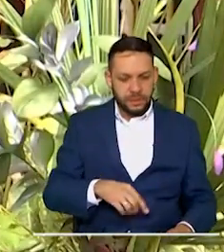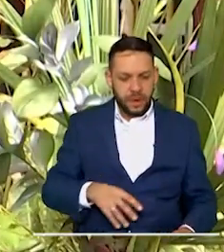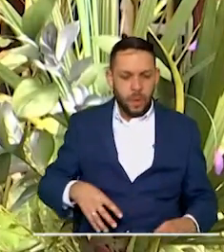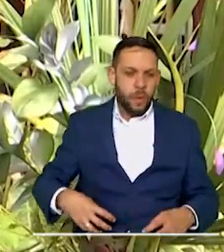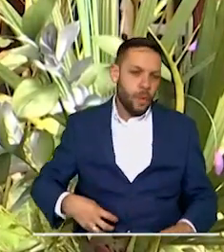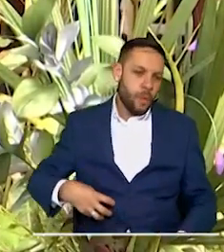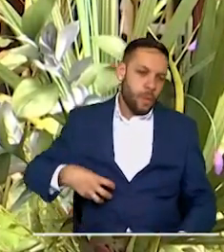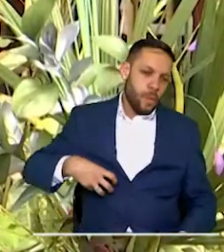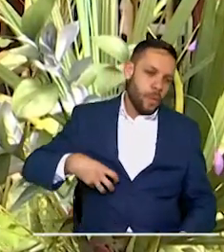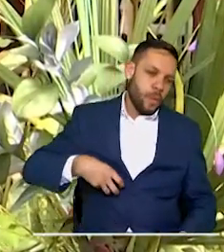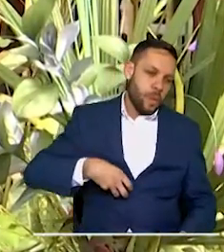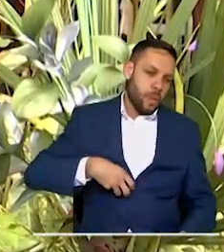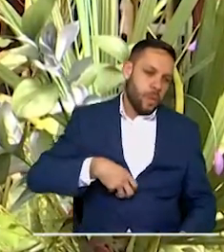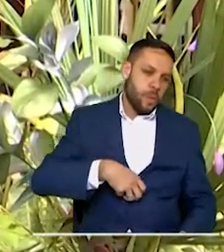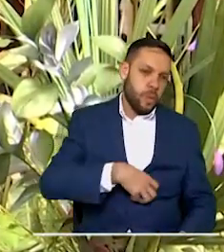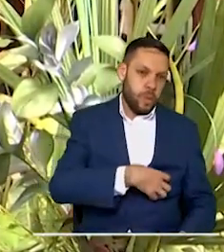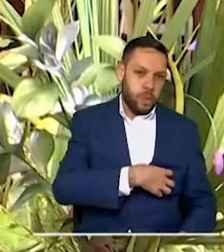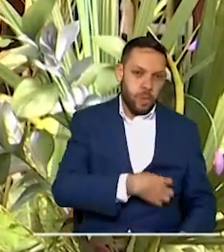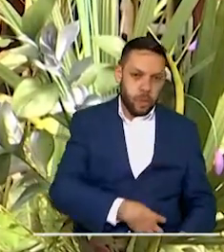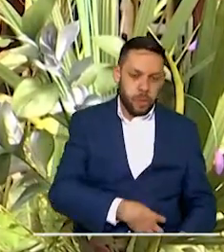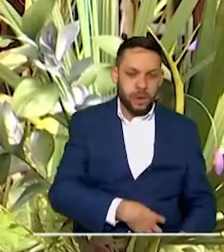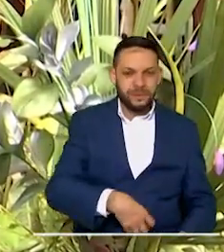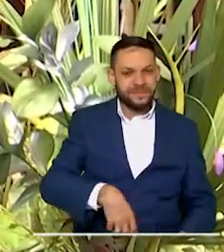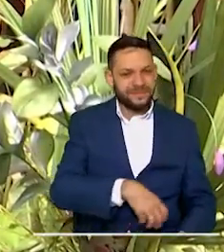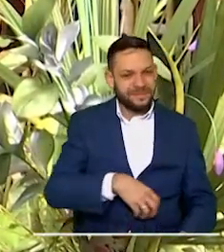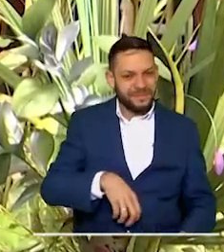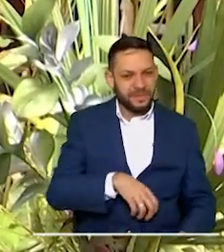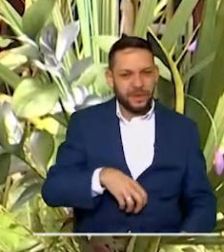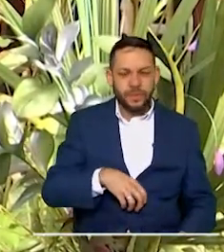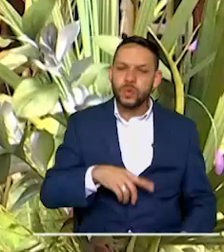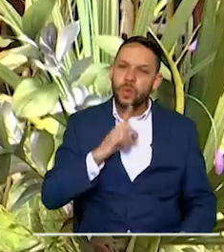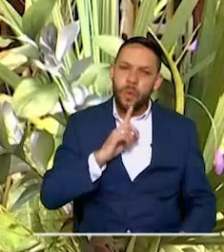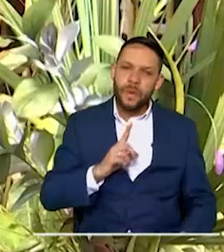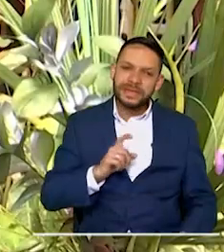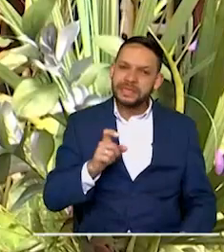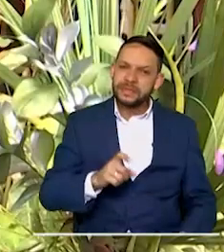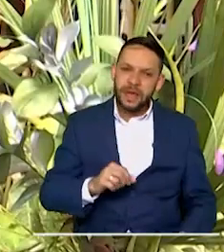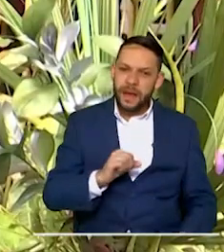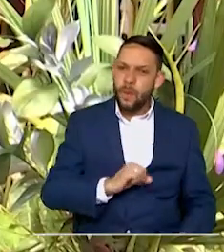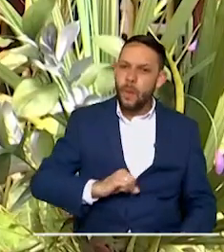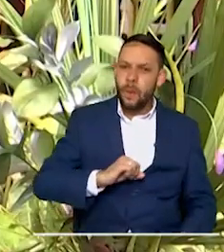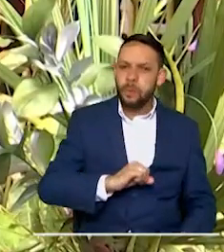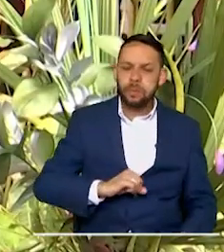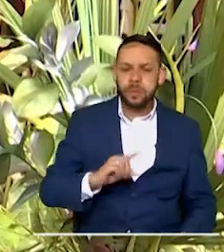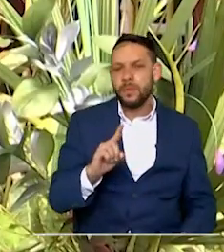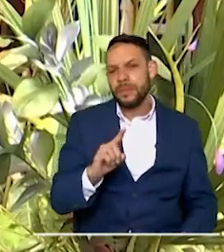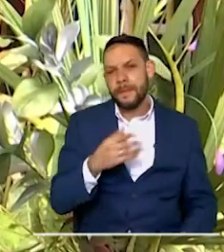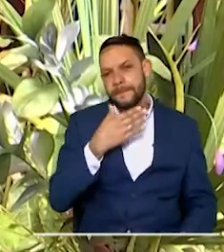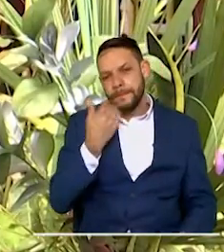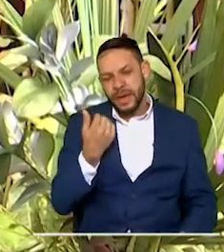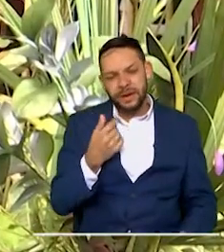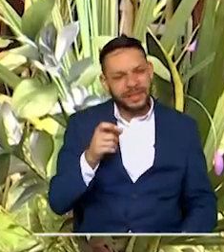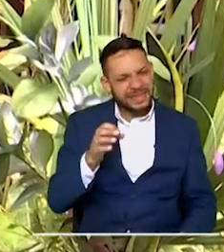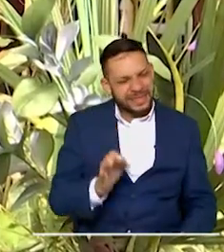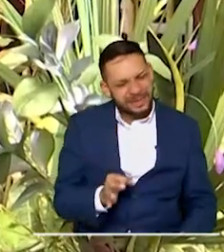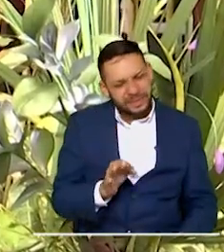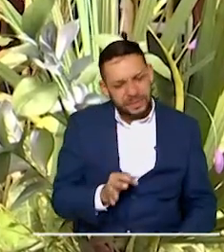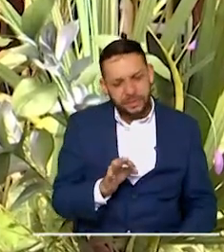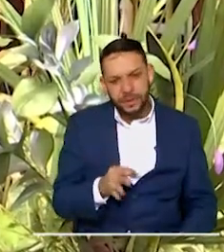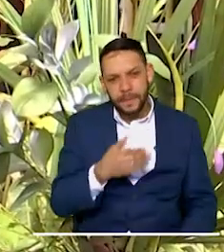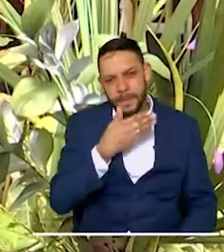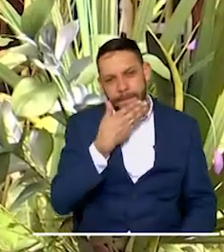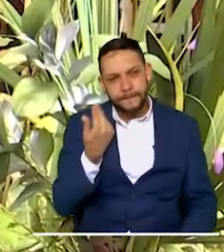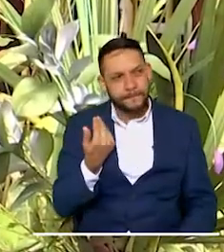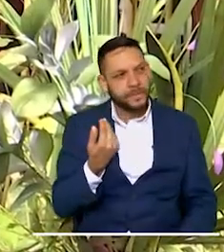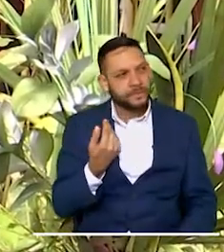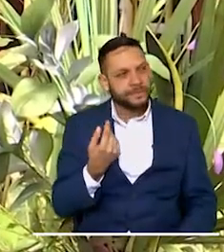es de elección la ecografía. Para nosotros poder ver el estómago o poder ver los intestinos, siempre tenemos que acudir a los